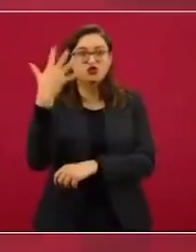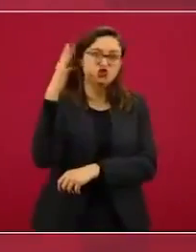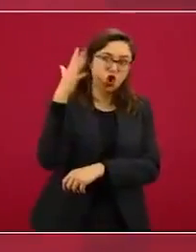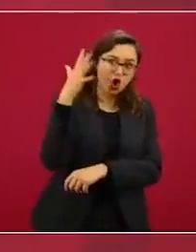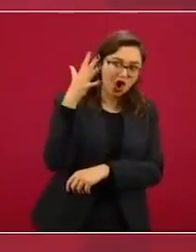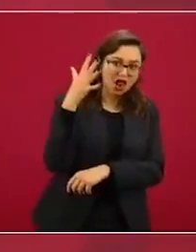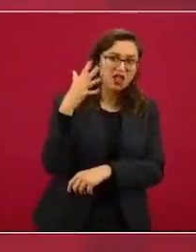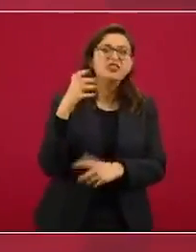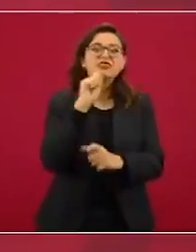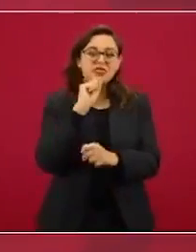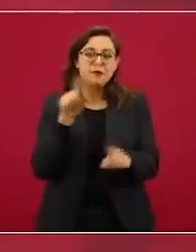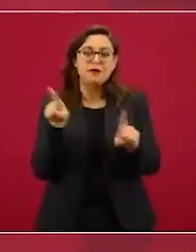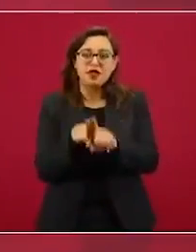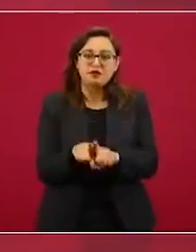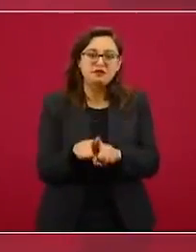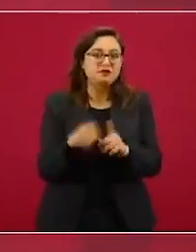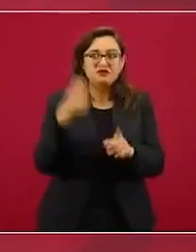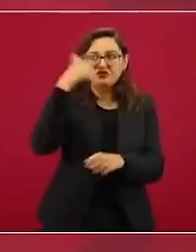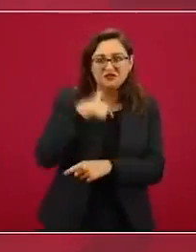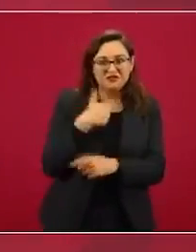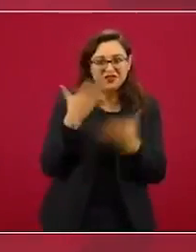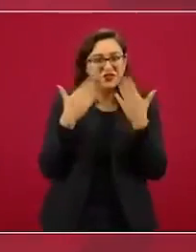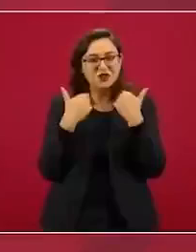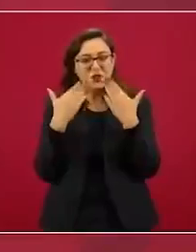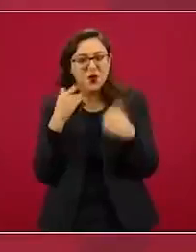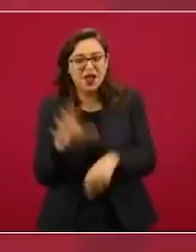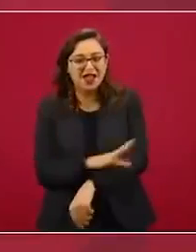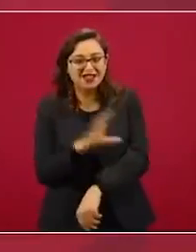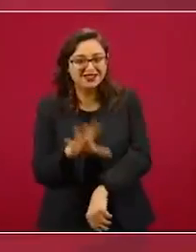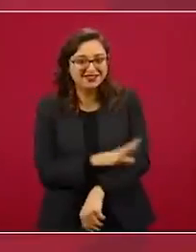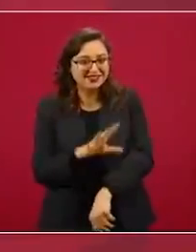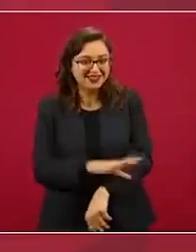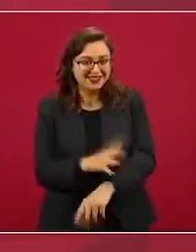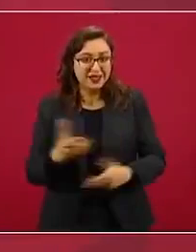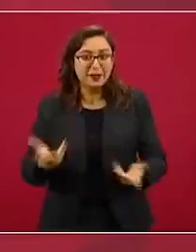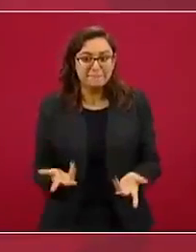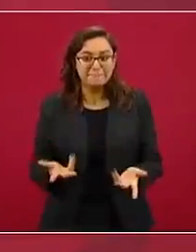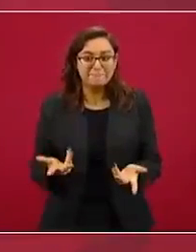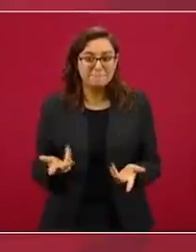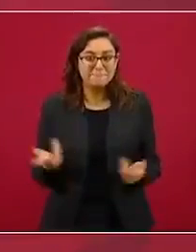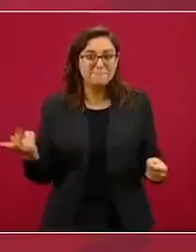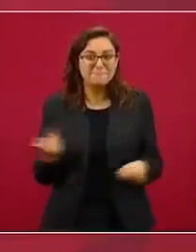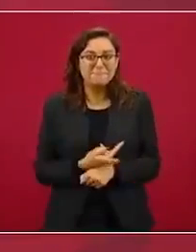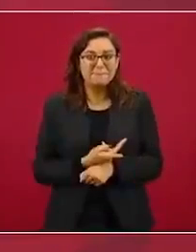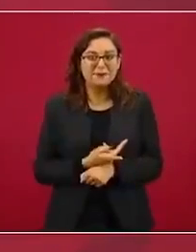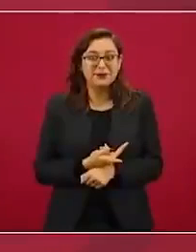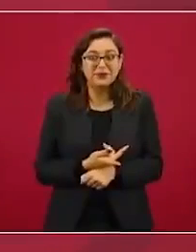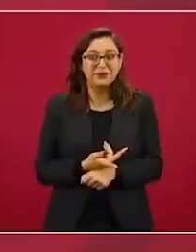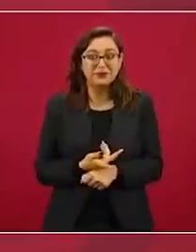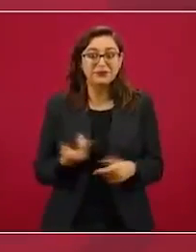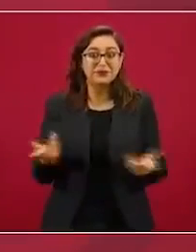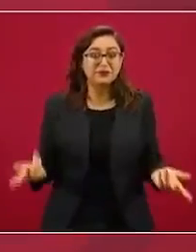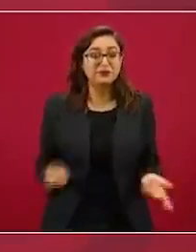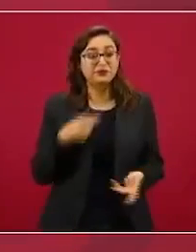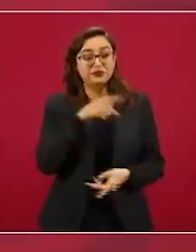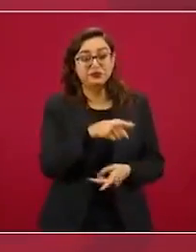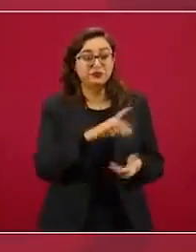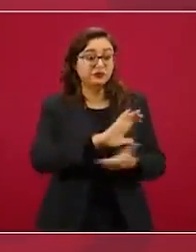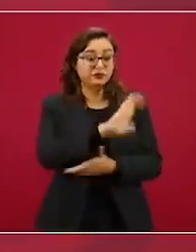Entonces, nada más que los contratos establecen que si no producen